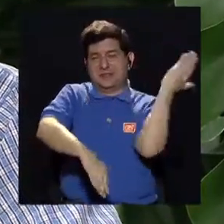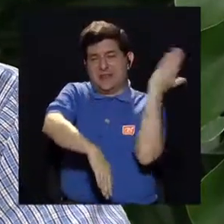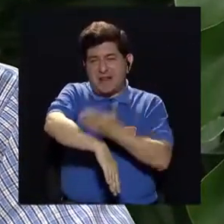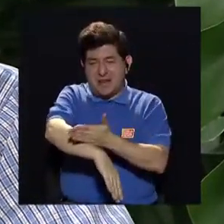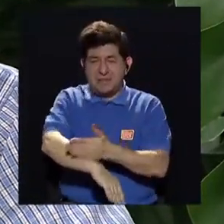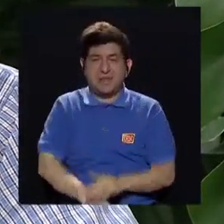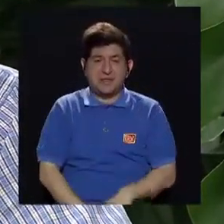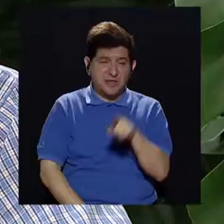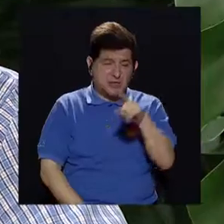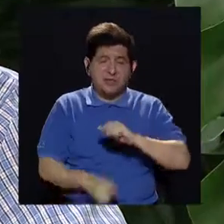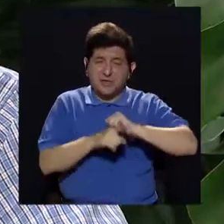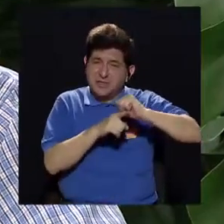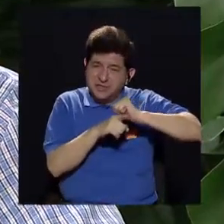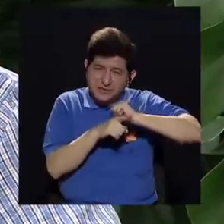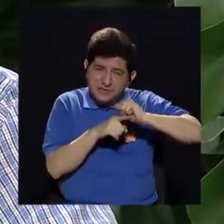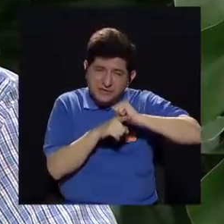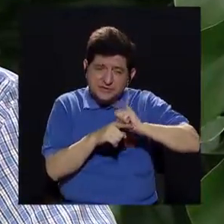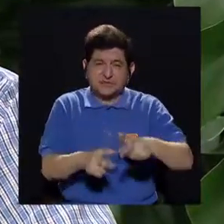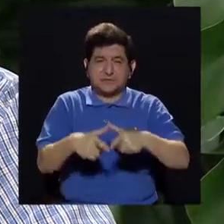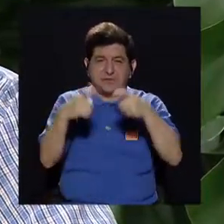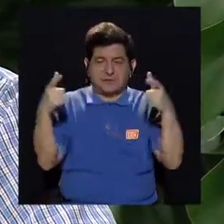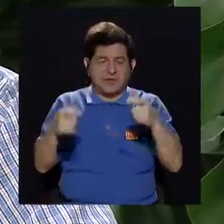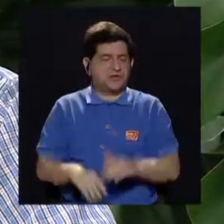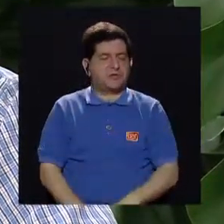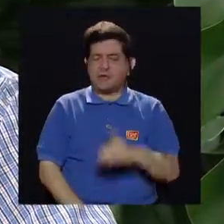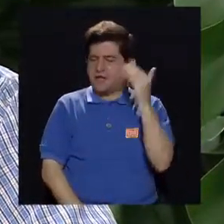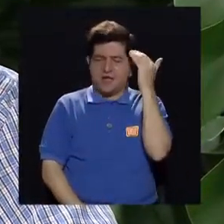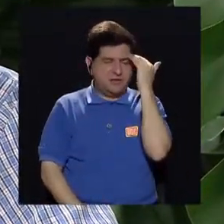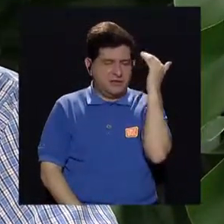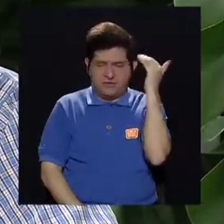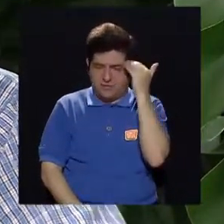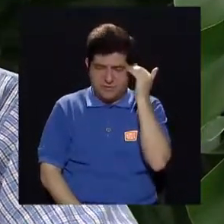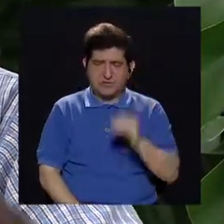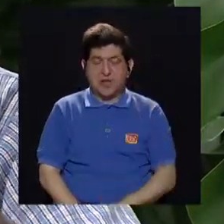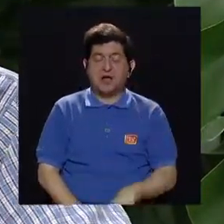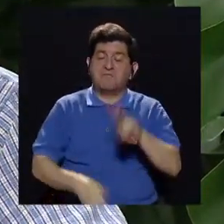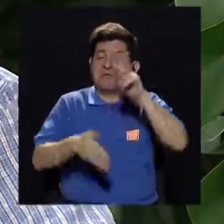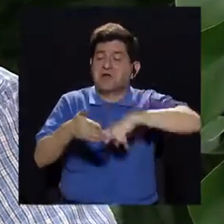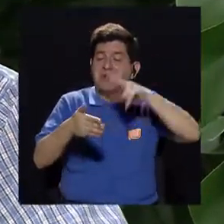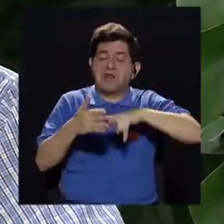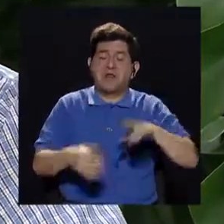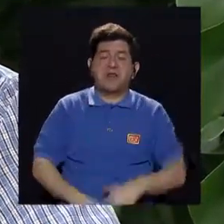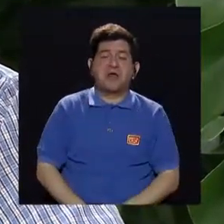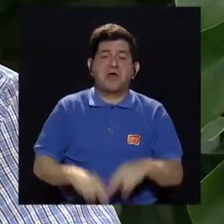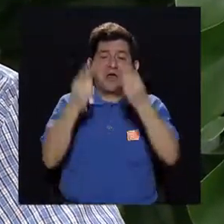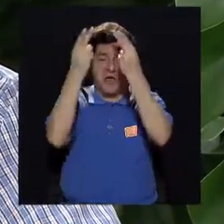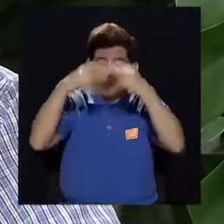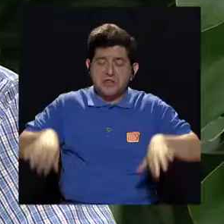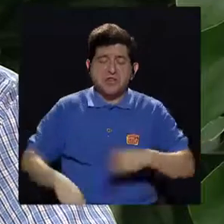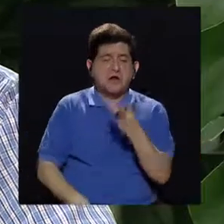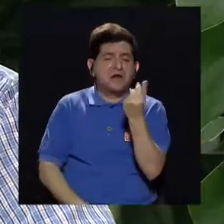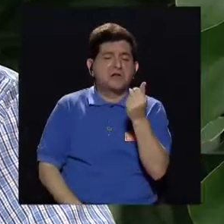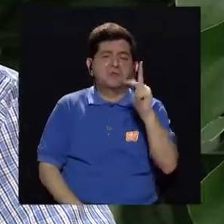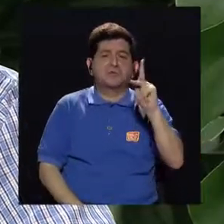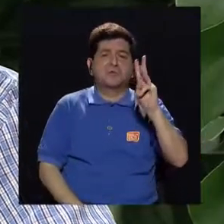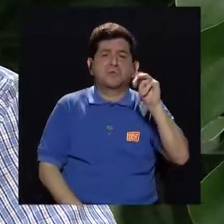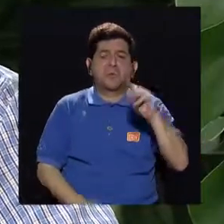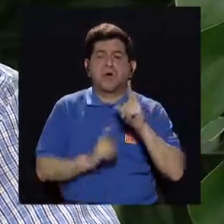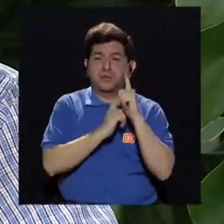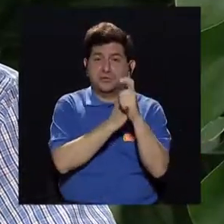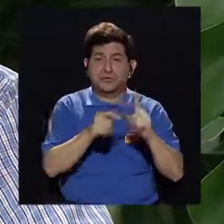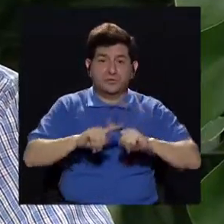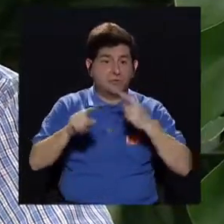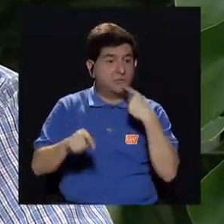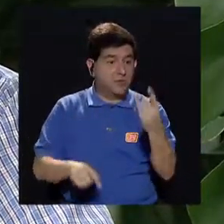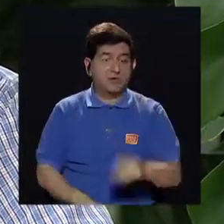se someten a entrenamientos, lamentablemente la mayoría de forma empírica, ¿verdad? Claro. Lo que leen en internet dice que hay que correr tantos kilómetros, sí, pero esos